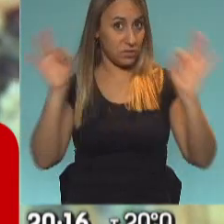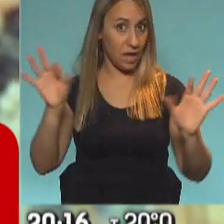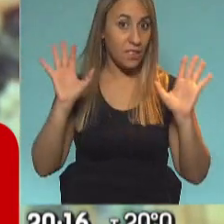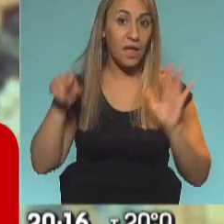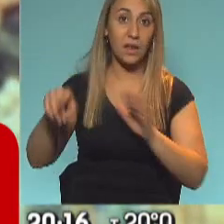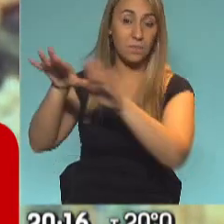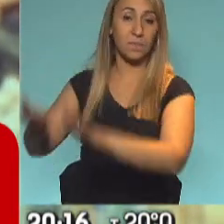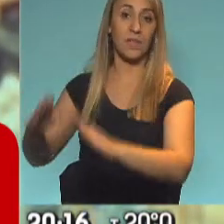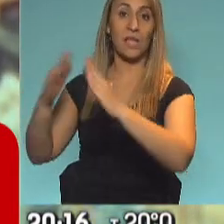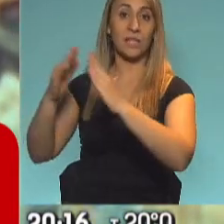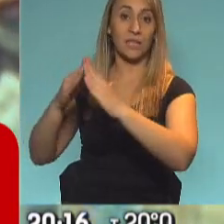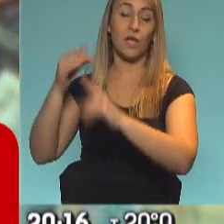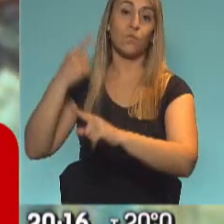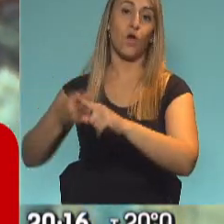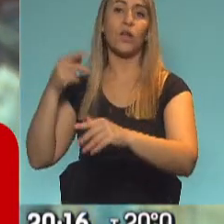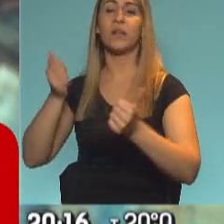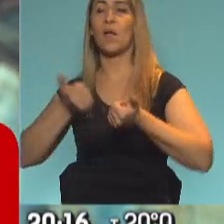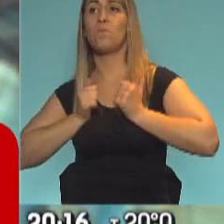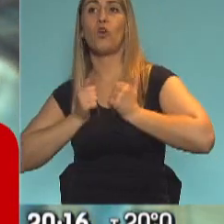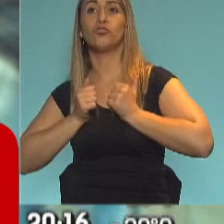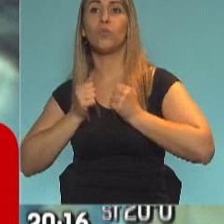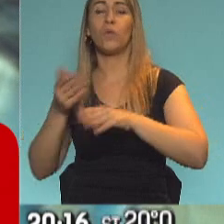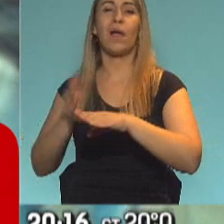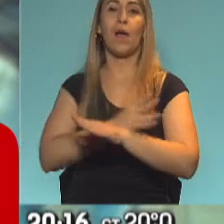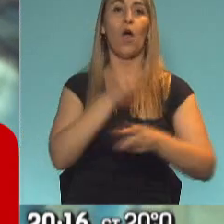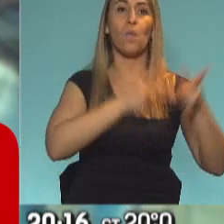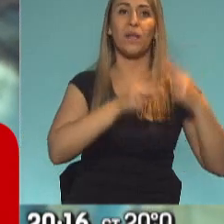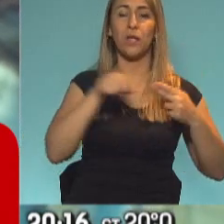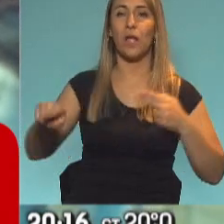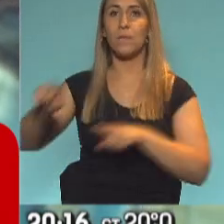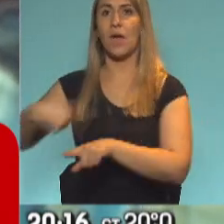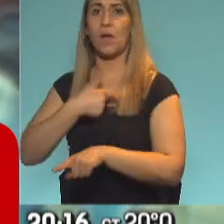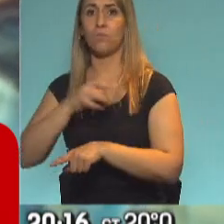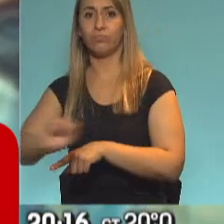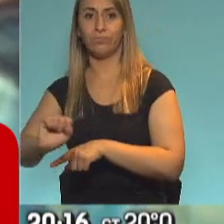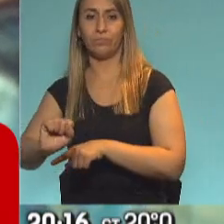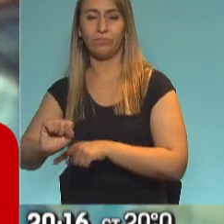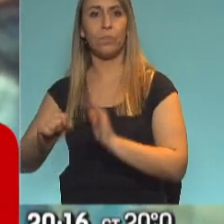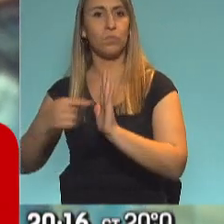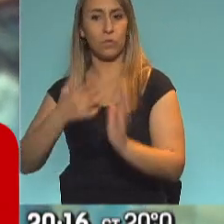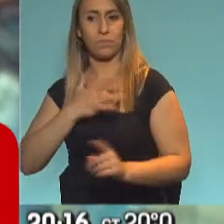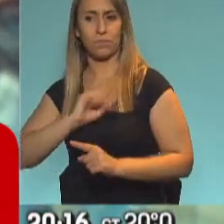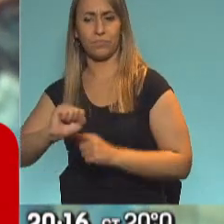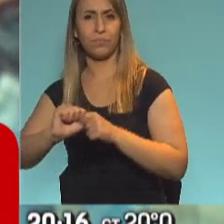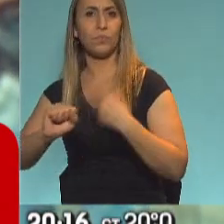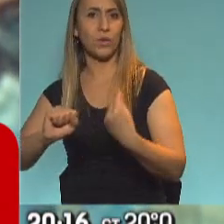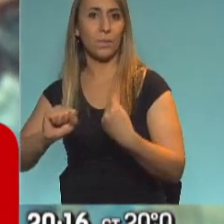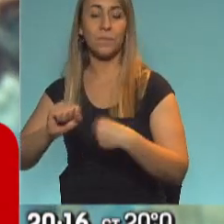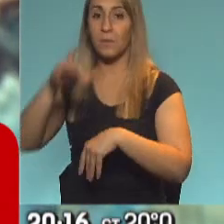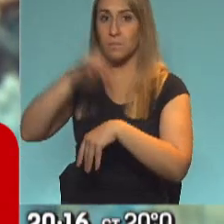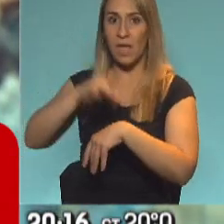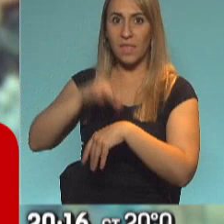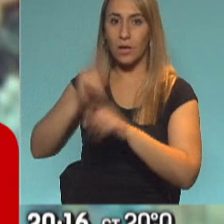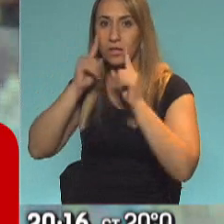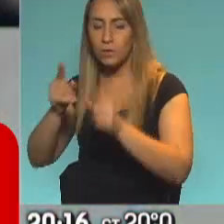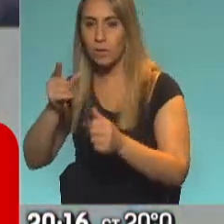haciendo reposo de un posoperatorio y es ahí donde se produjo el colapso. La pregunta es ¿por qué? ¿Fue por falta de atención médica, por exceso de